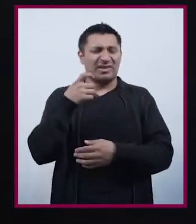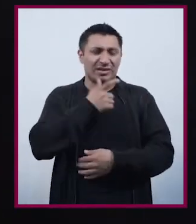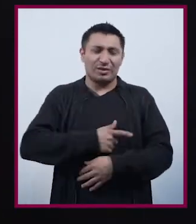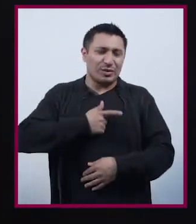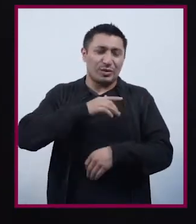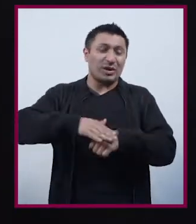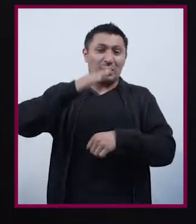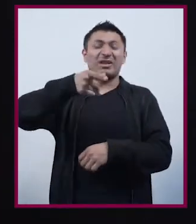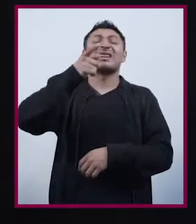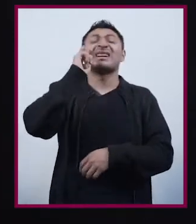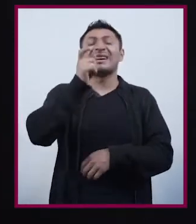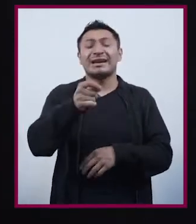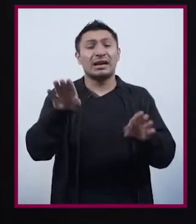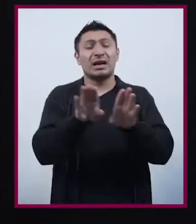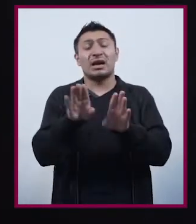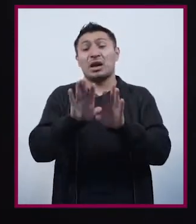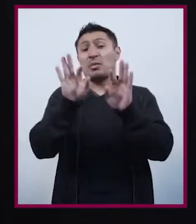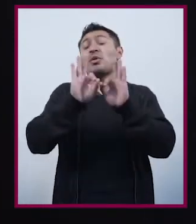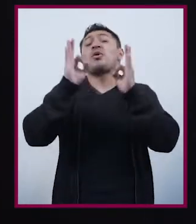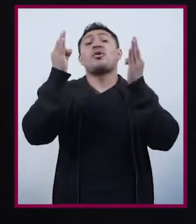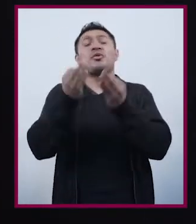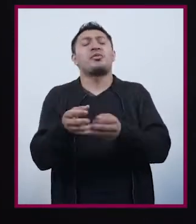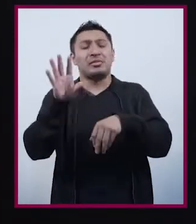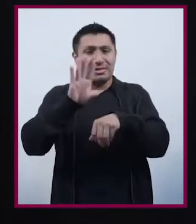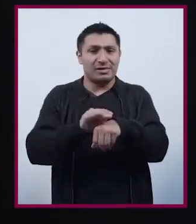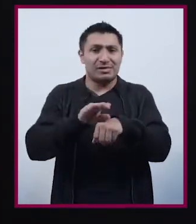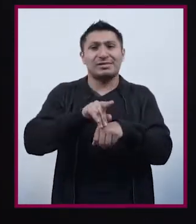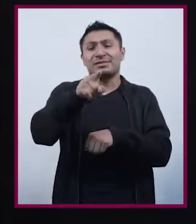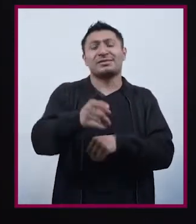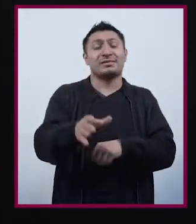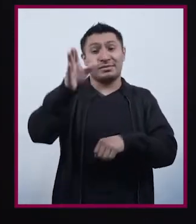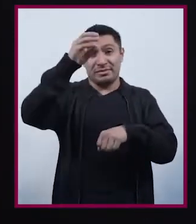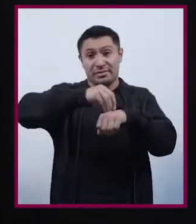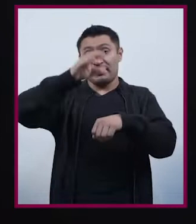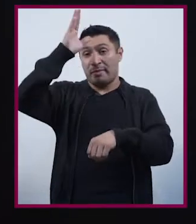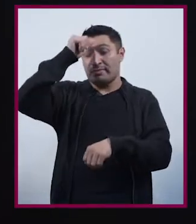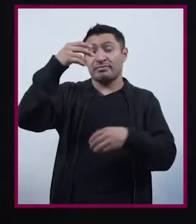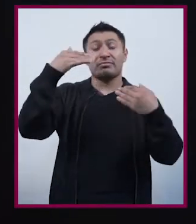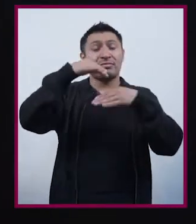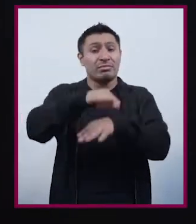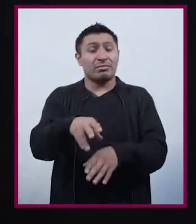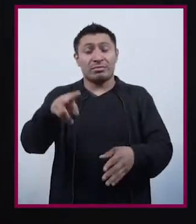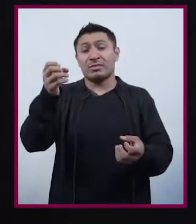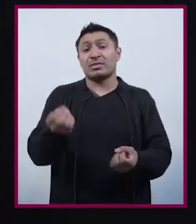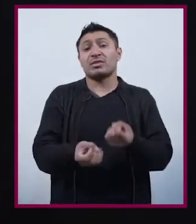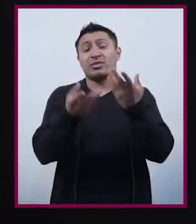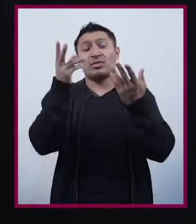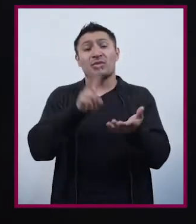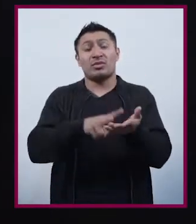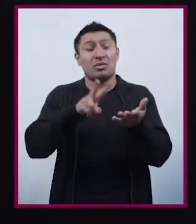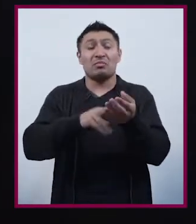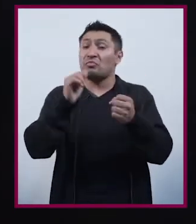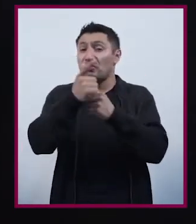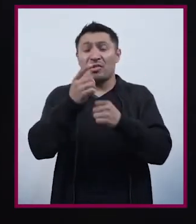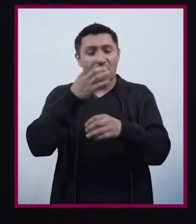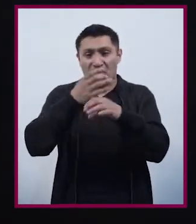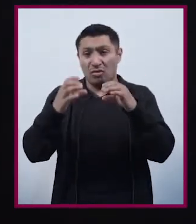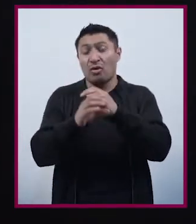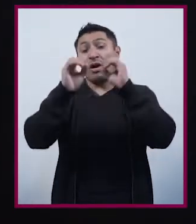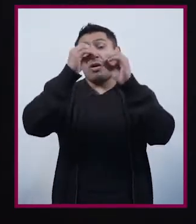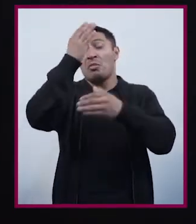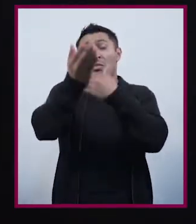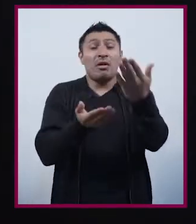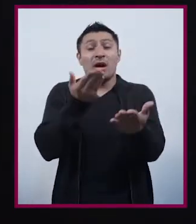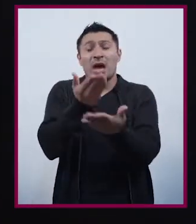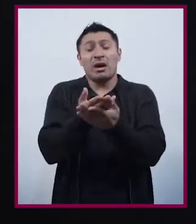Esta nos gusta más. Significa que es una medida que nos permite ponernos de acuerdo sobre el valor de un producto o servicio.